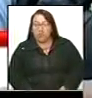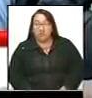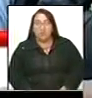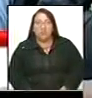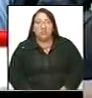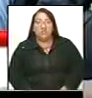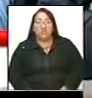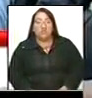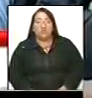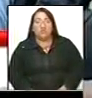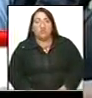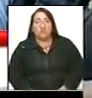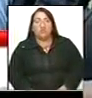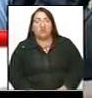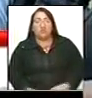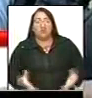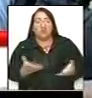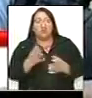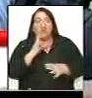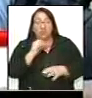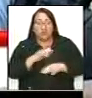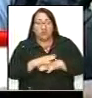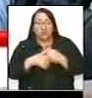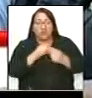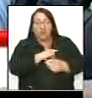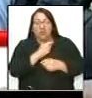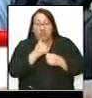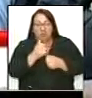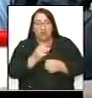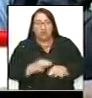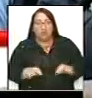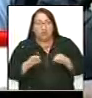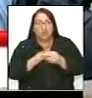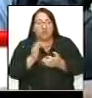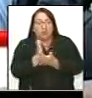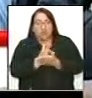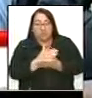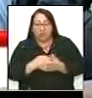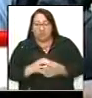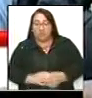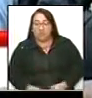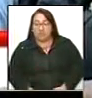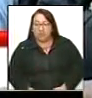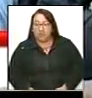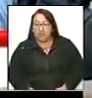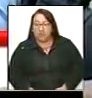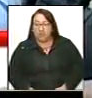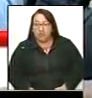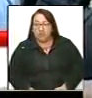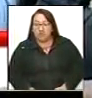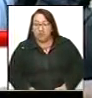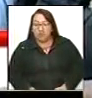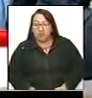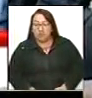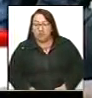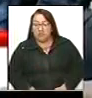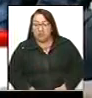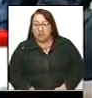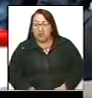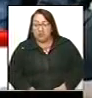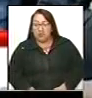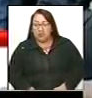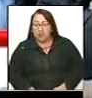concepto de potencia firme se aborda el tema de la generación distribuida que es un es un nivel digamos